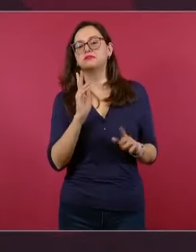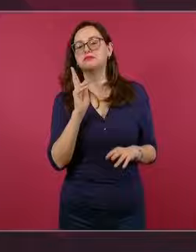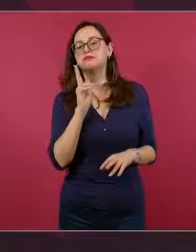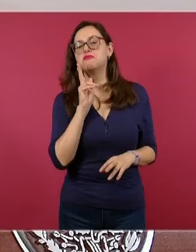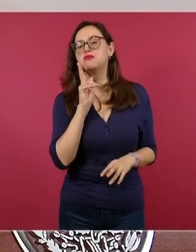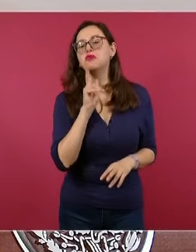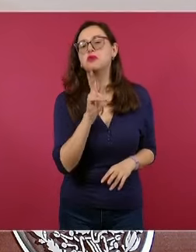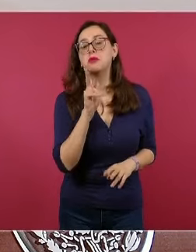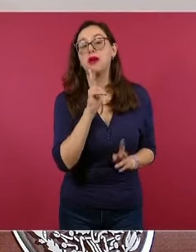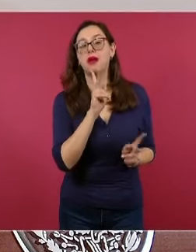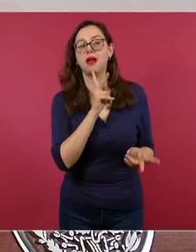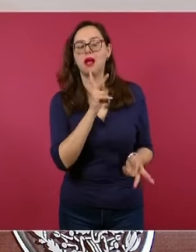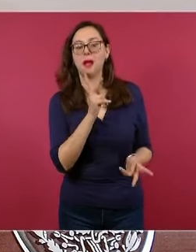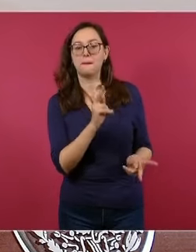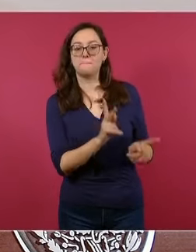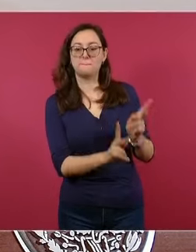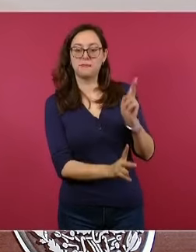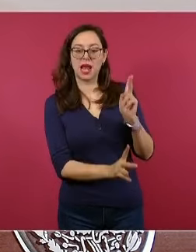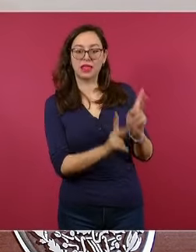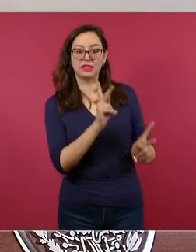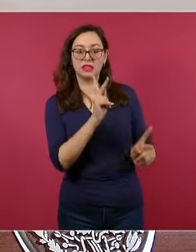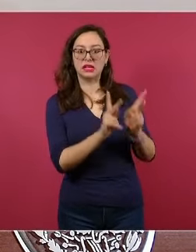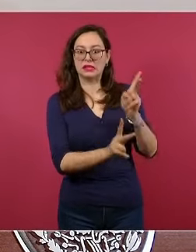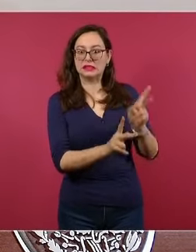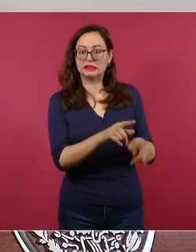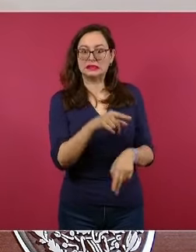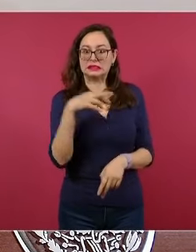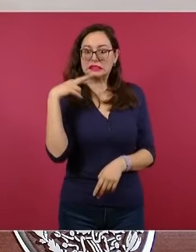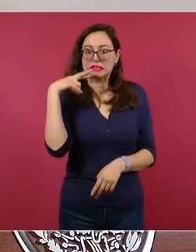política y se va a enojar